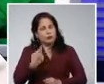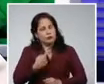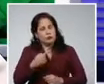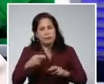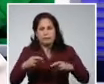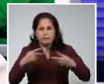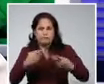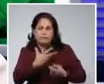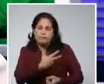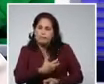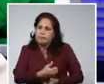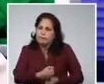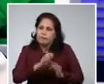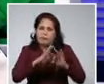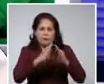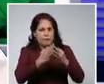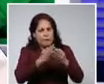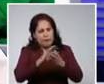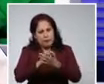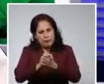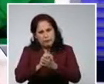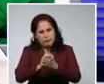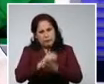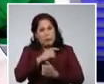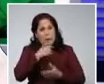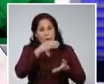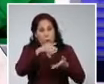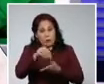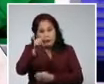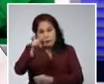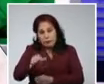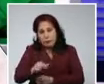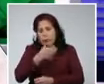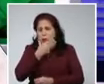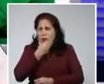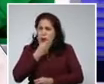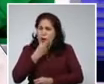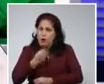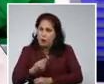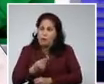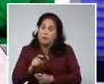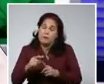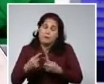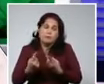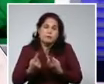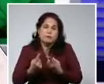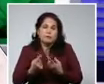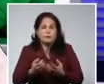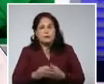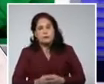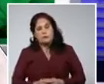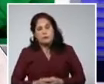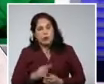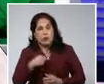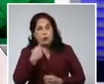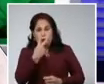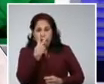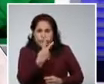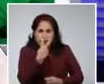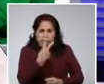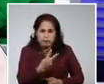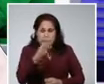condolencias a familiares, a amistades, y lamentamos mucho el fallecimiento de estas 3